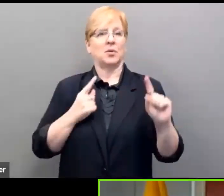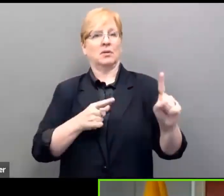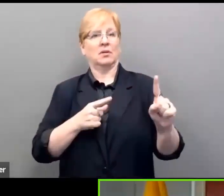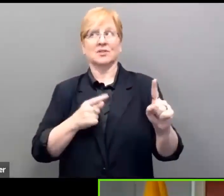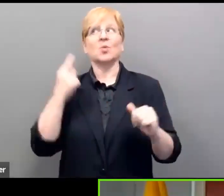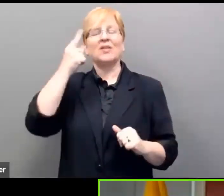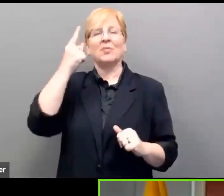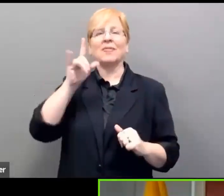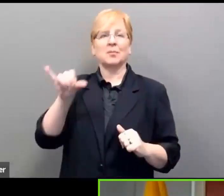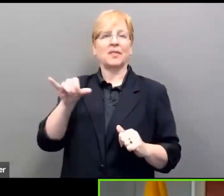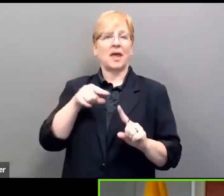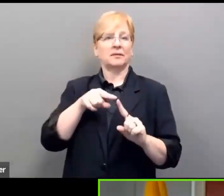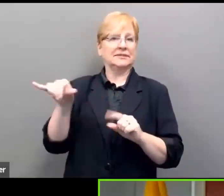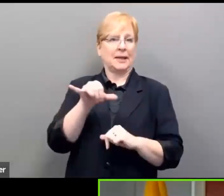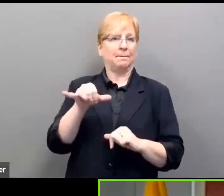muy